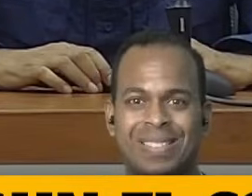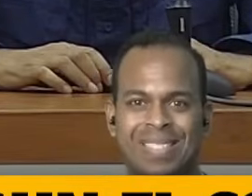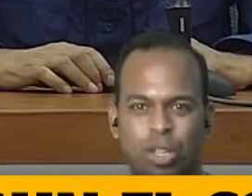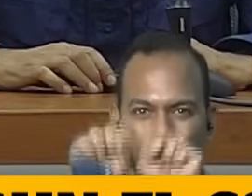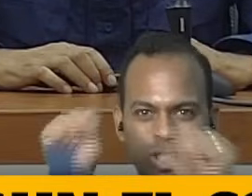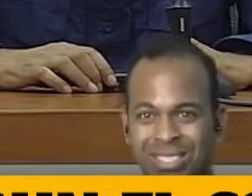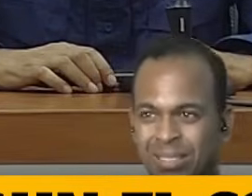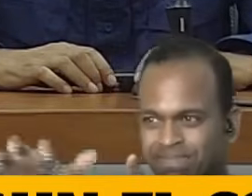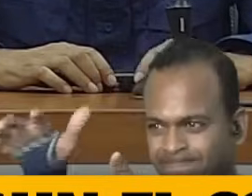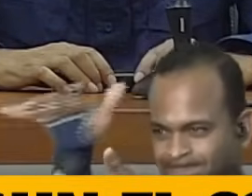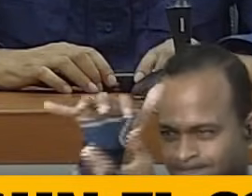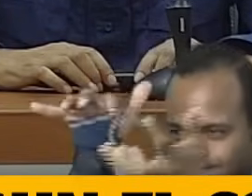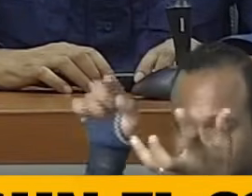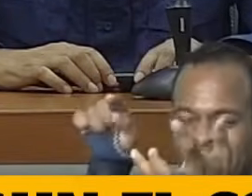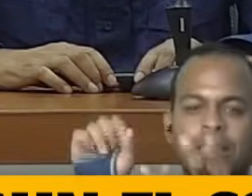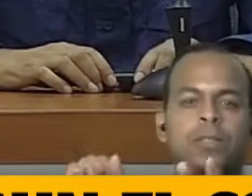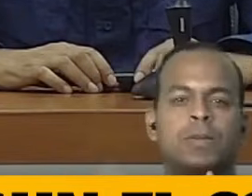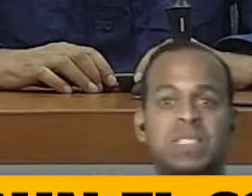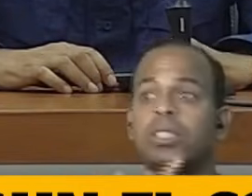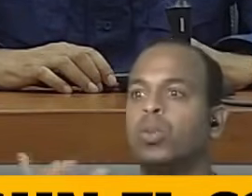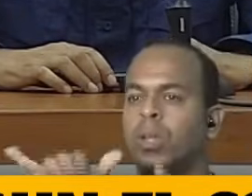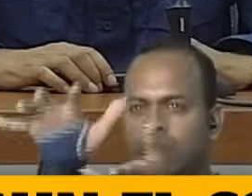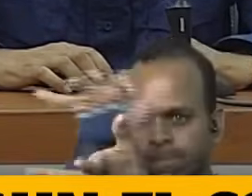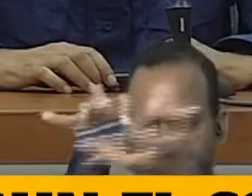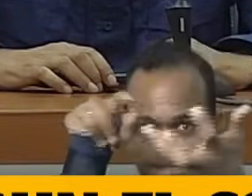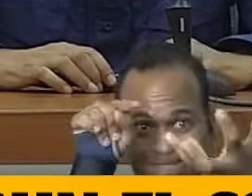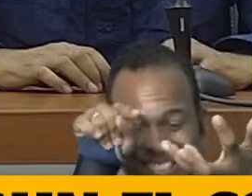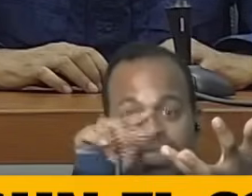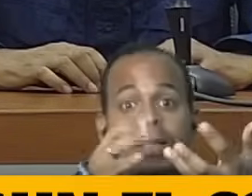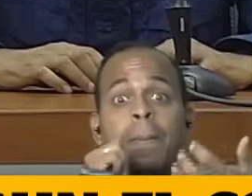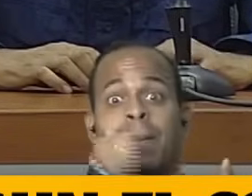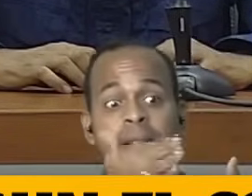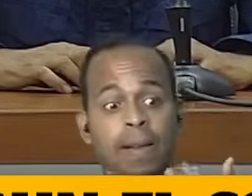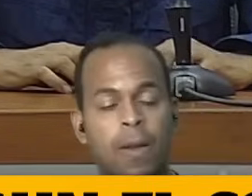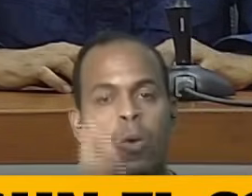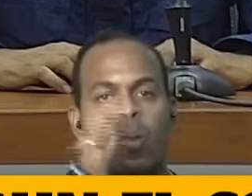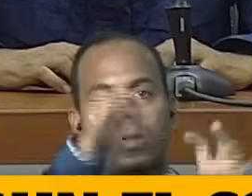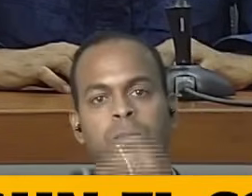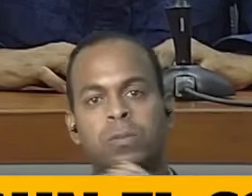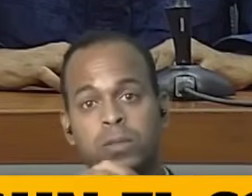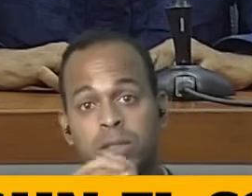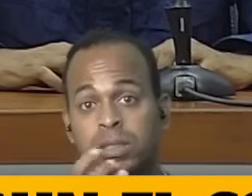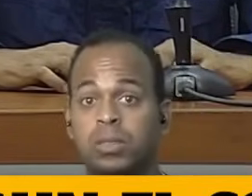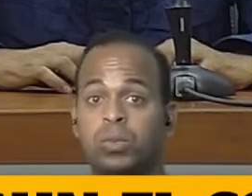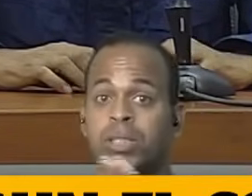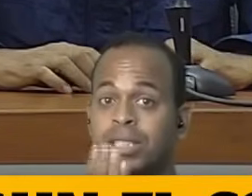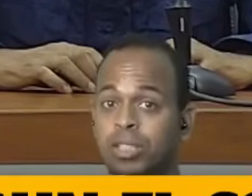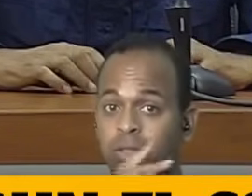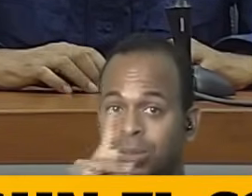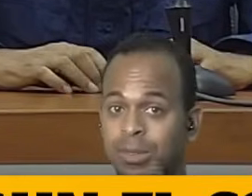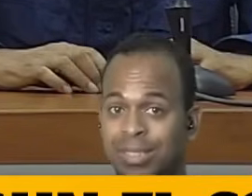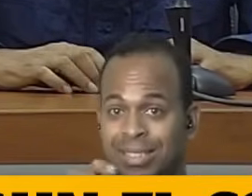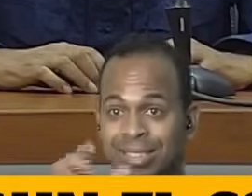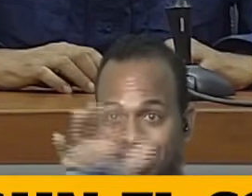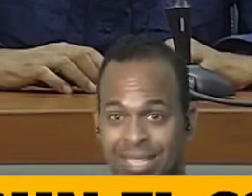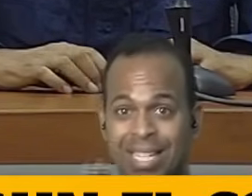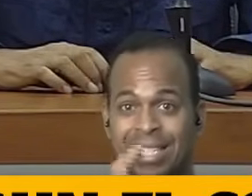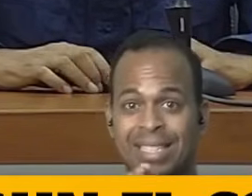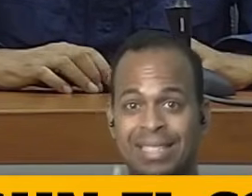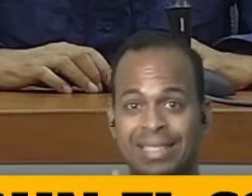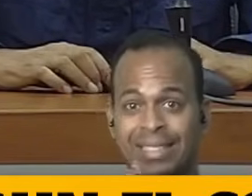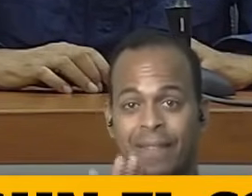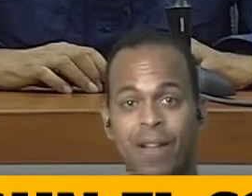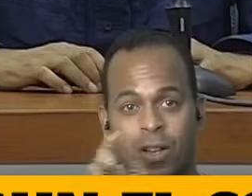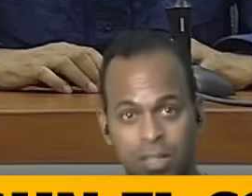frío, que va a afectar el país a partir de mañana. Y las 14 provincias del Cibao deben estar bastante pendientes.